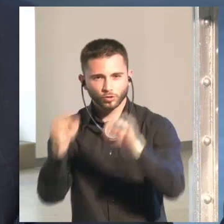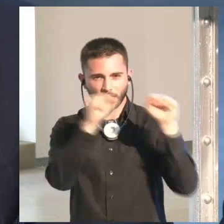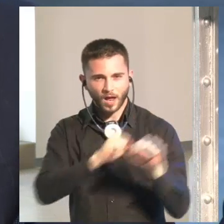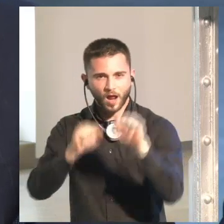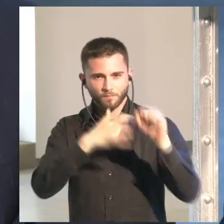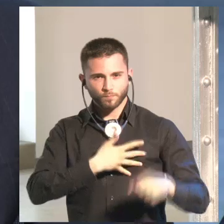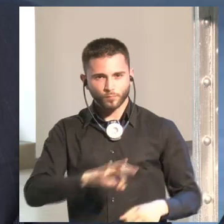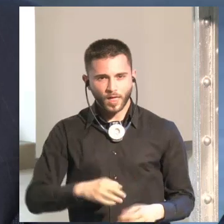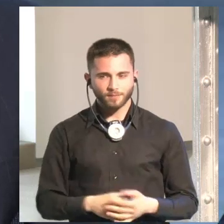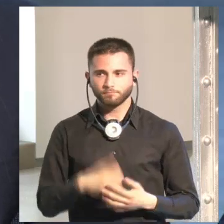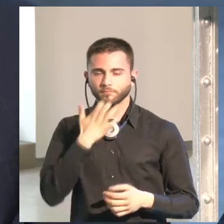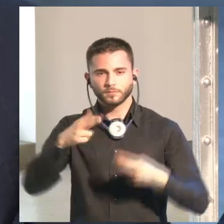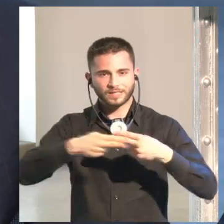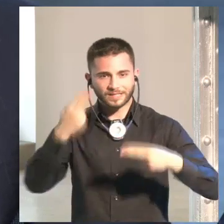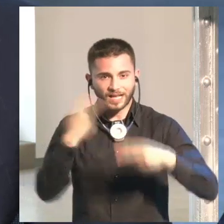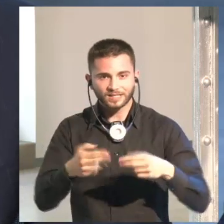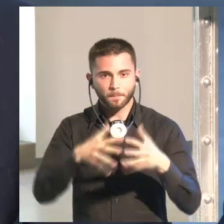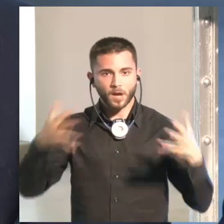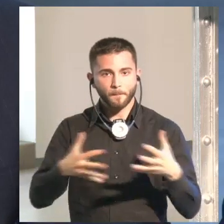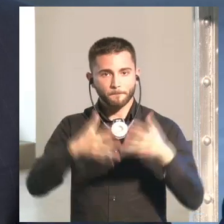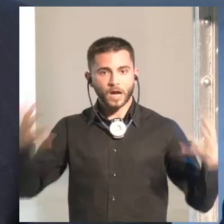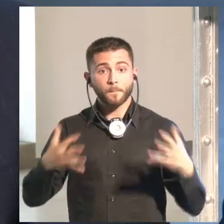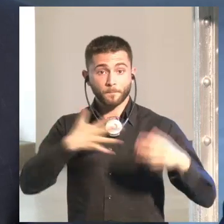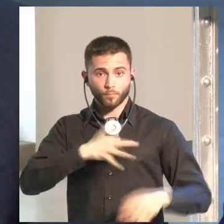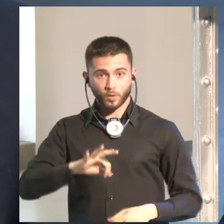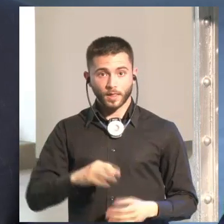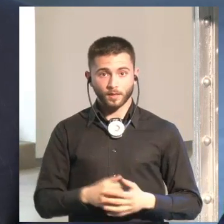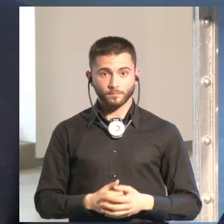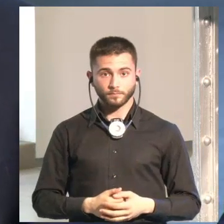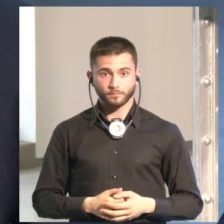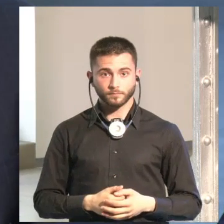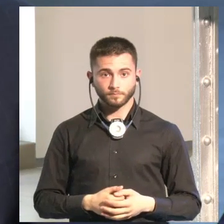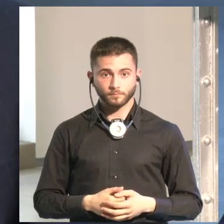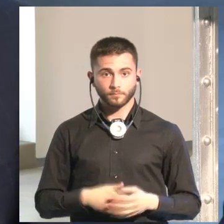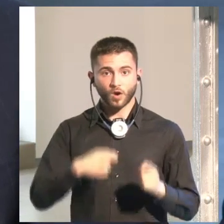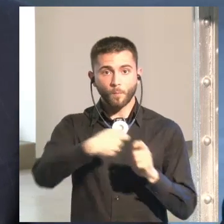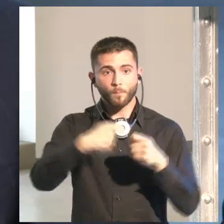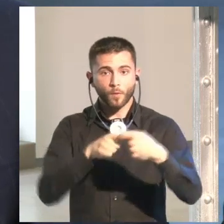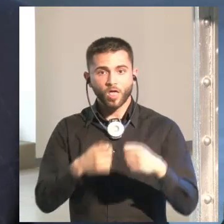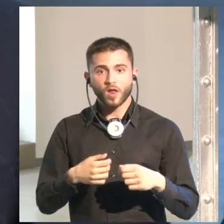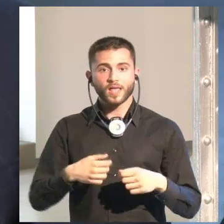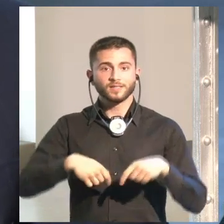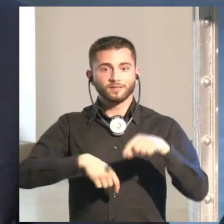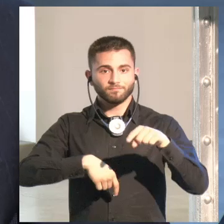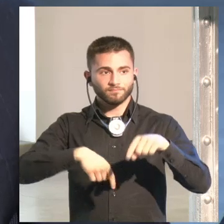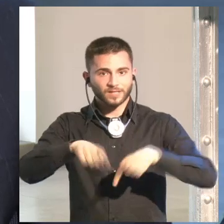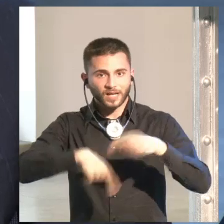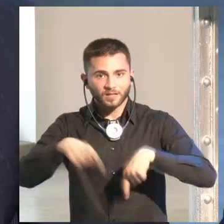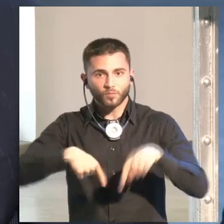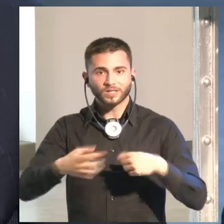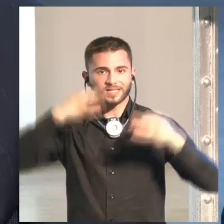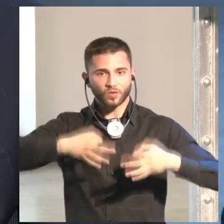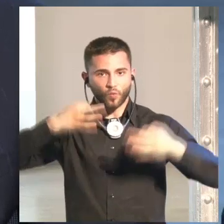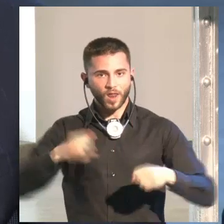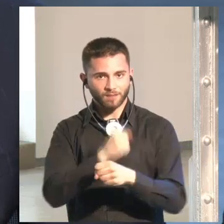podemos tener más taxis disponibles o lo que sea. Todo esto puede ser bueno, pero en lo que respecta a los proveedores de transporte, ellos no tienen seguridad laboral, no